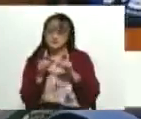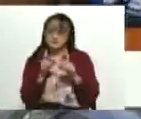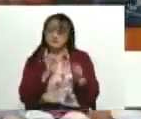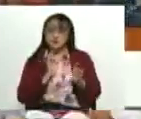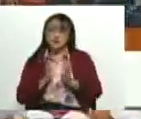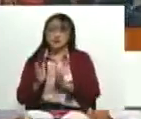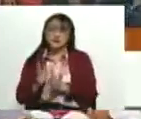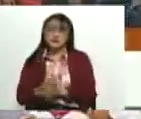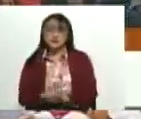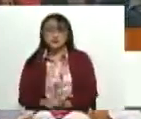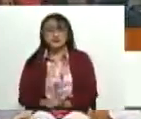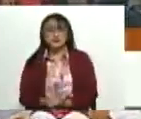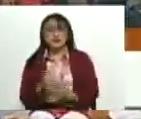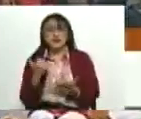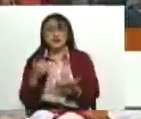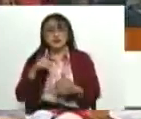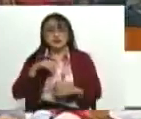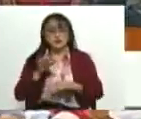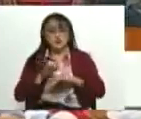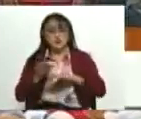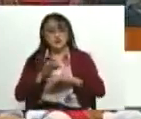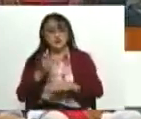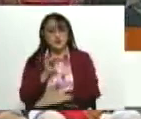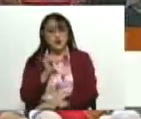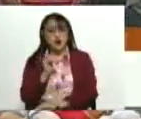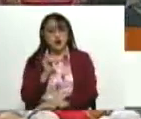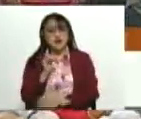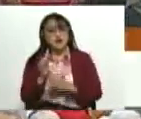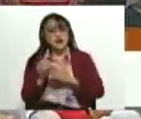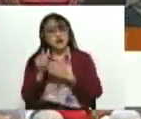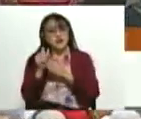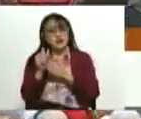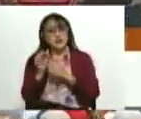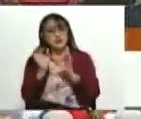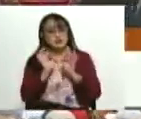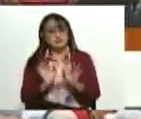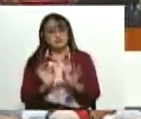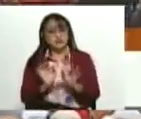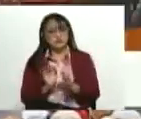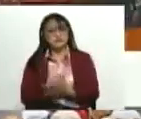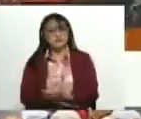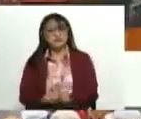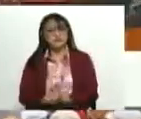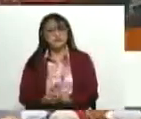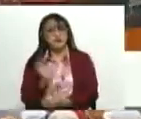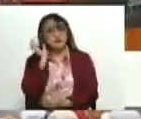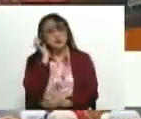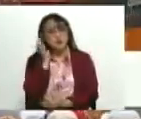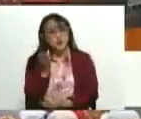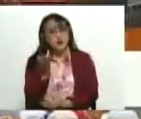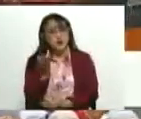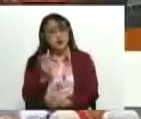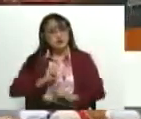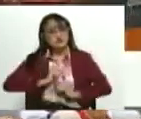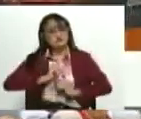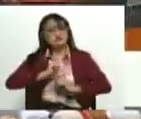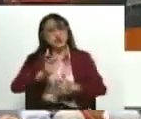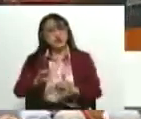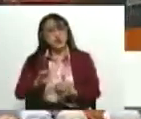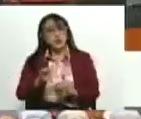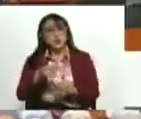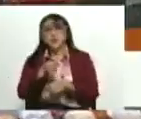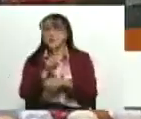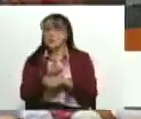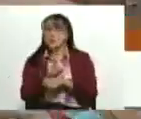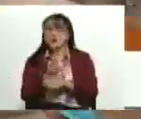organizándonos. Aquí en este municipio tenemos a un liderazgo consolidado, a una mujer que se ha consagrado, que es la